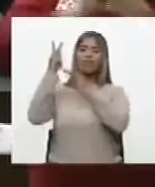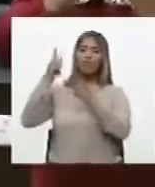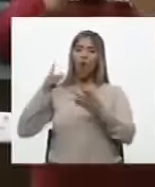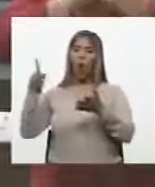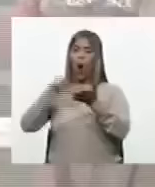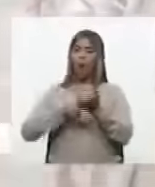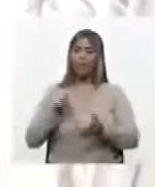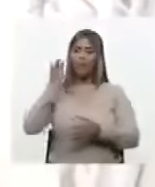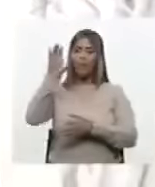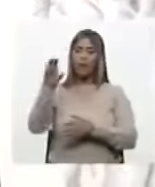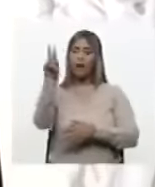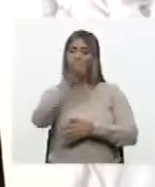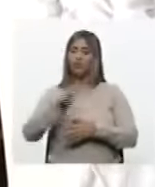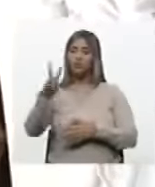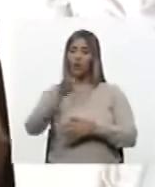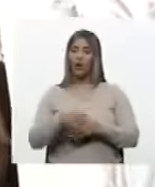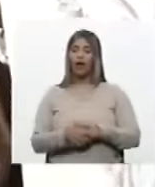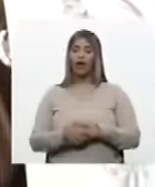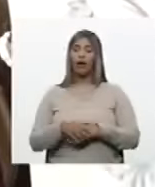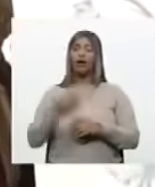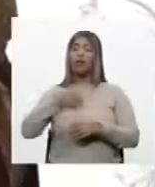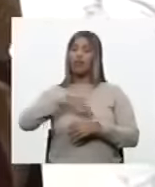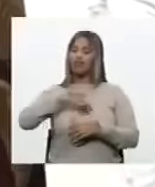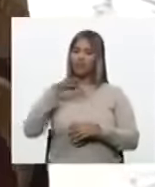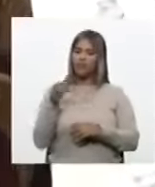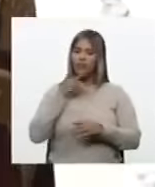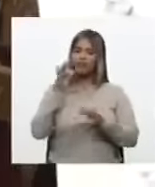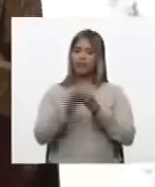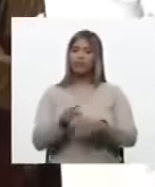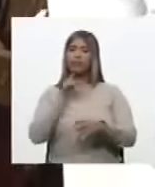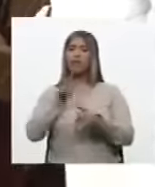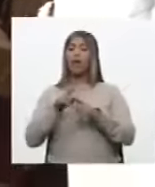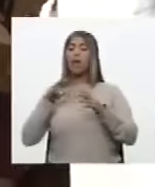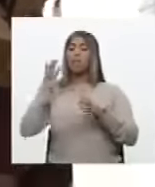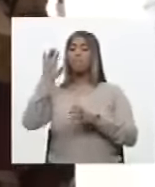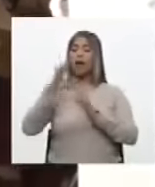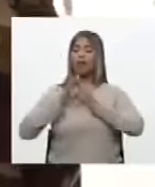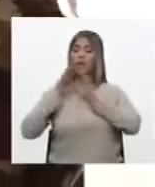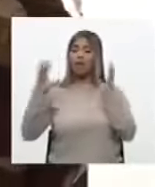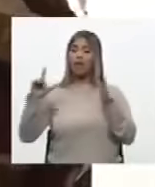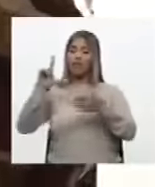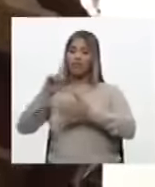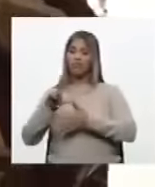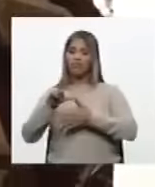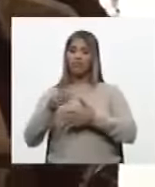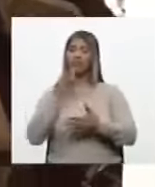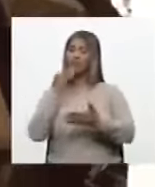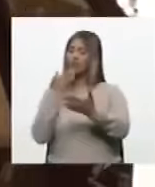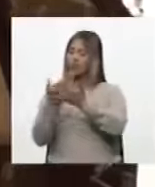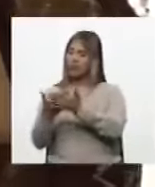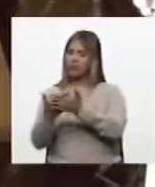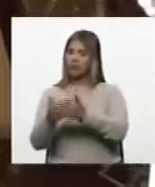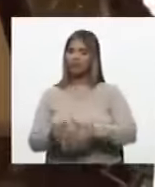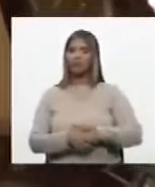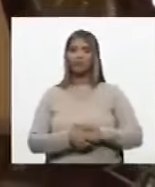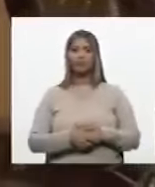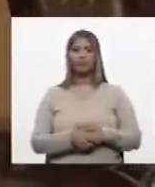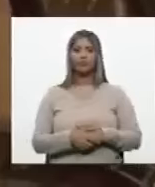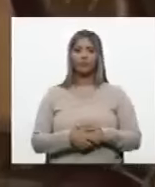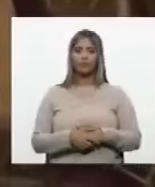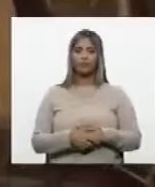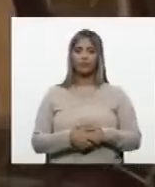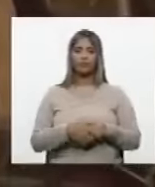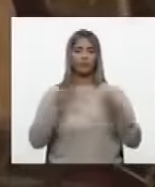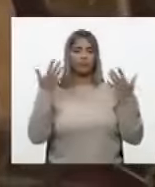plena de la patria venezolana, que es esperanza para la patria grande latinoamericana. Muchas gracias.